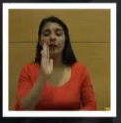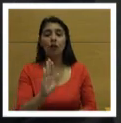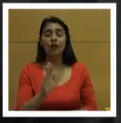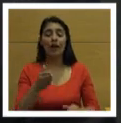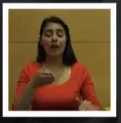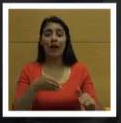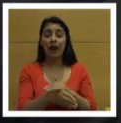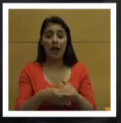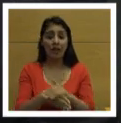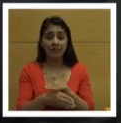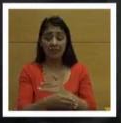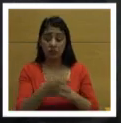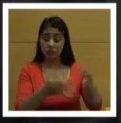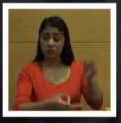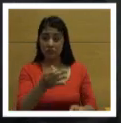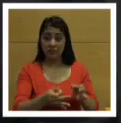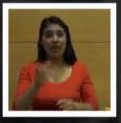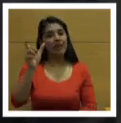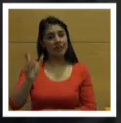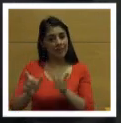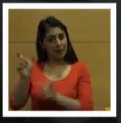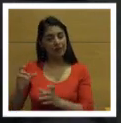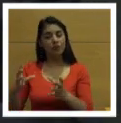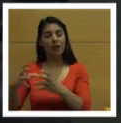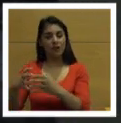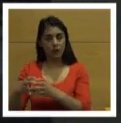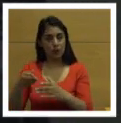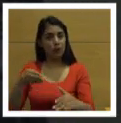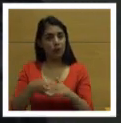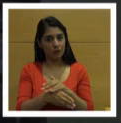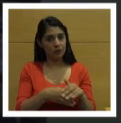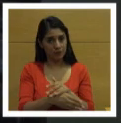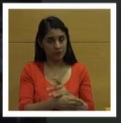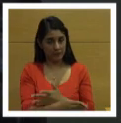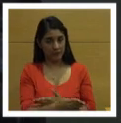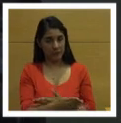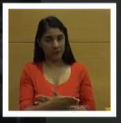a la justicia de las personas y grupos vulnerables.